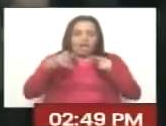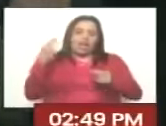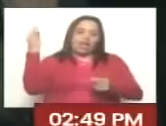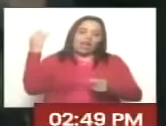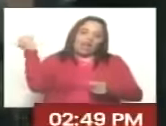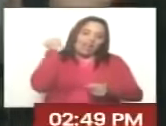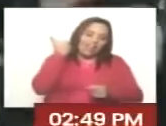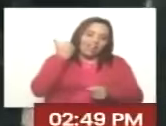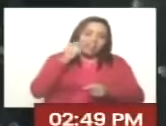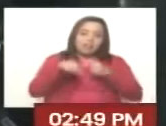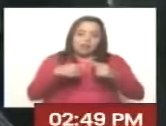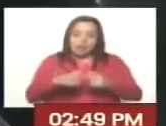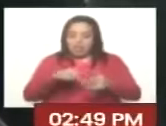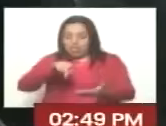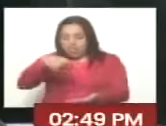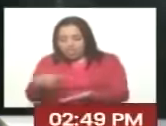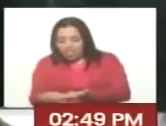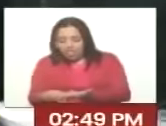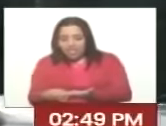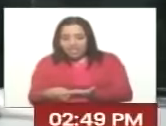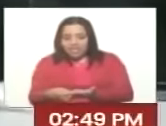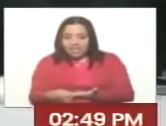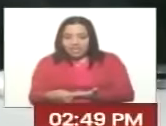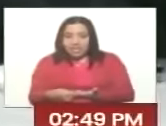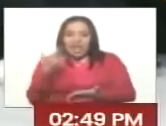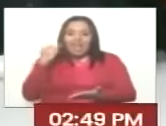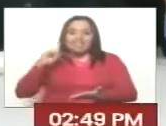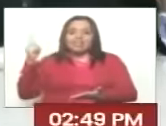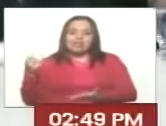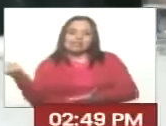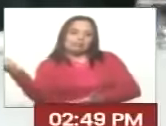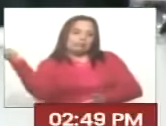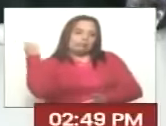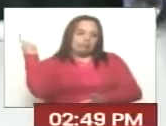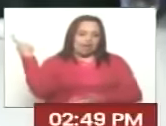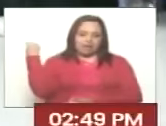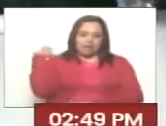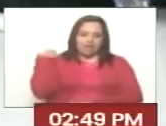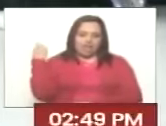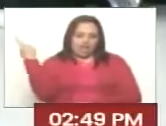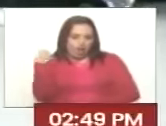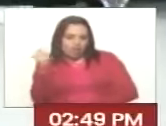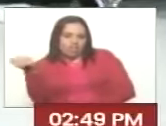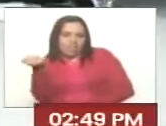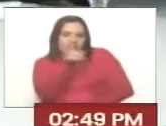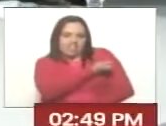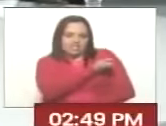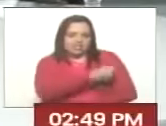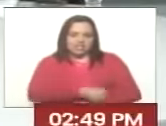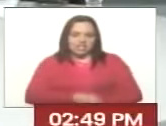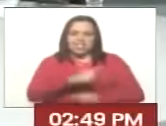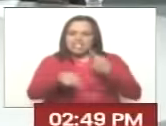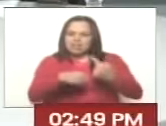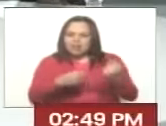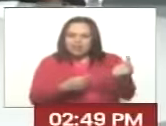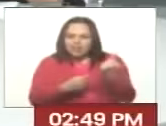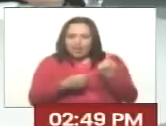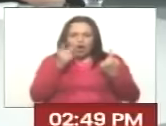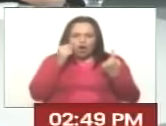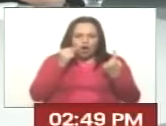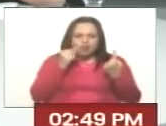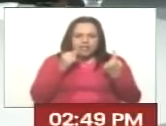es tan asesina que le da una puñalada en la espalda y otra en el brazo. Y luego ve a Cancerbero durmiendo.